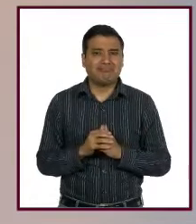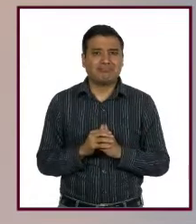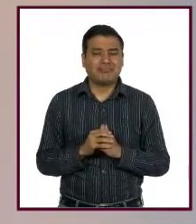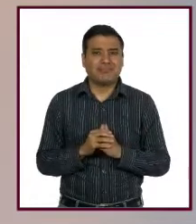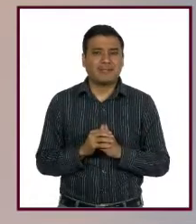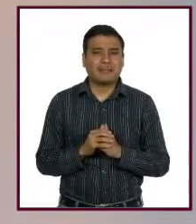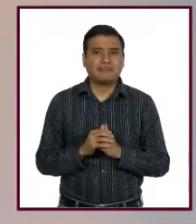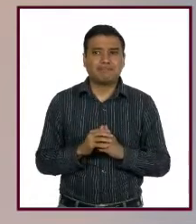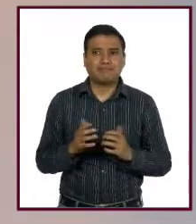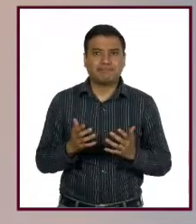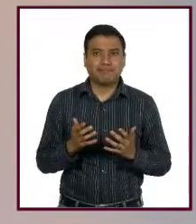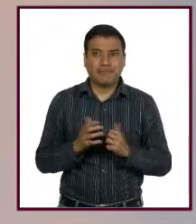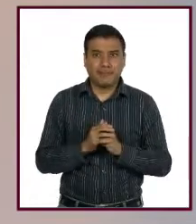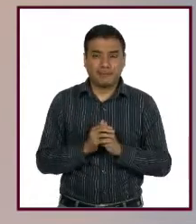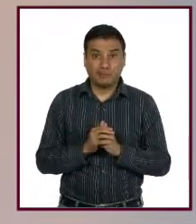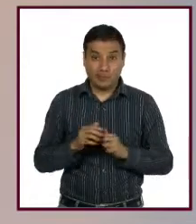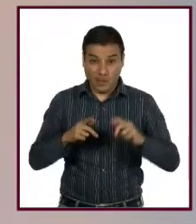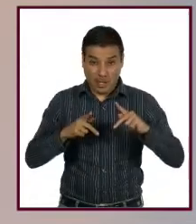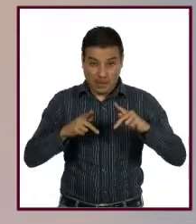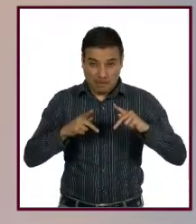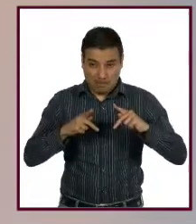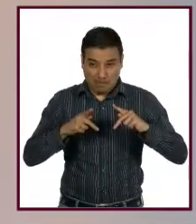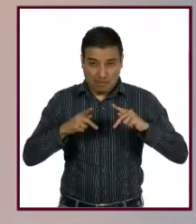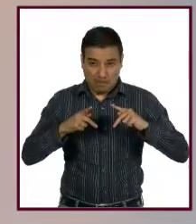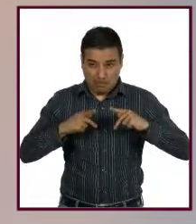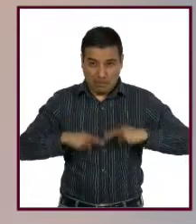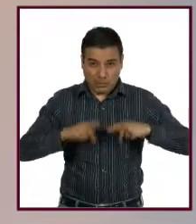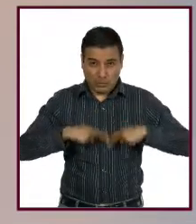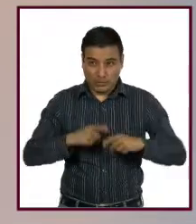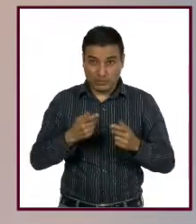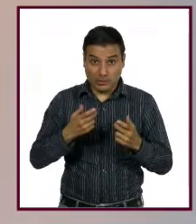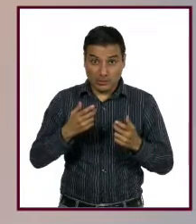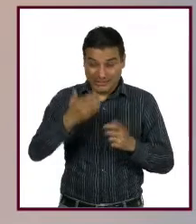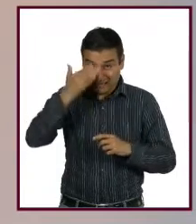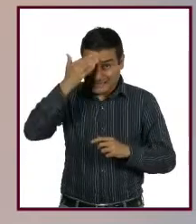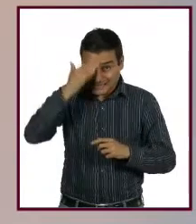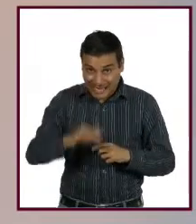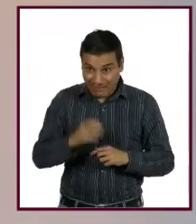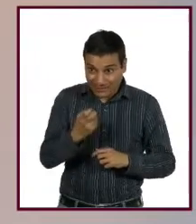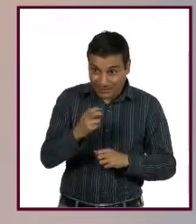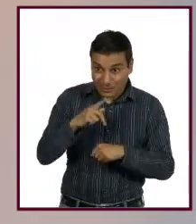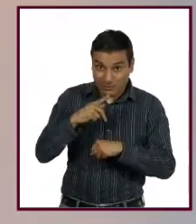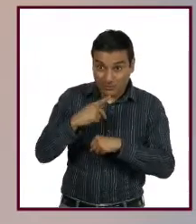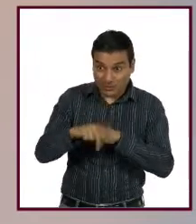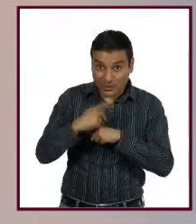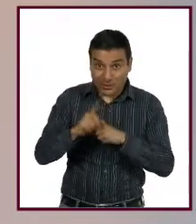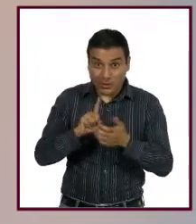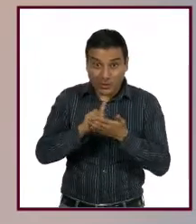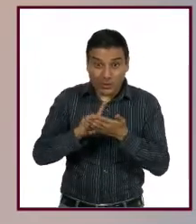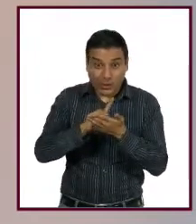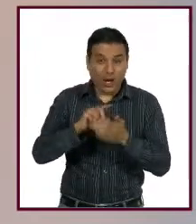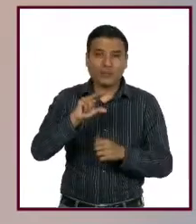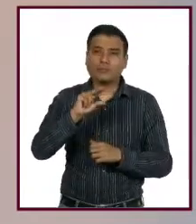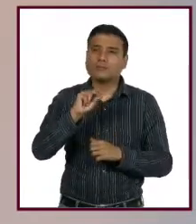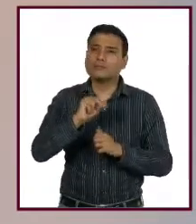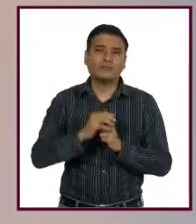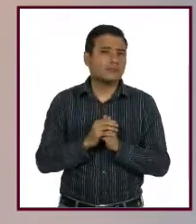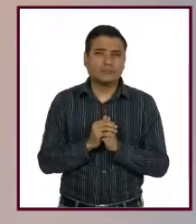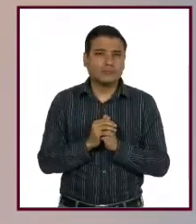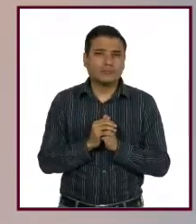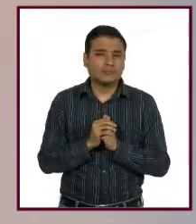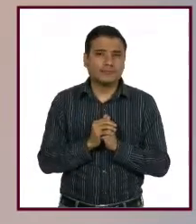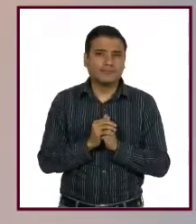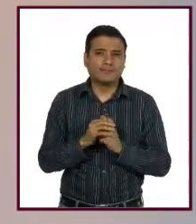capacidad de identificar todo este tipo de fenómenos y a uno se le escapan. Todo lo que dicen también las guías que podemos usar